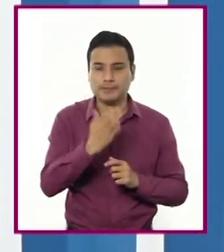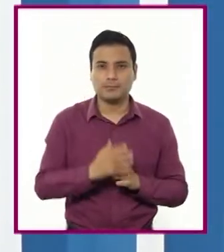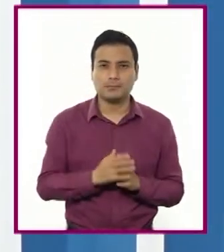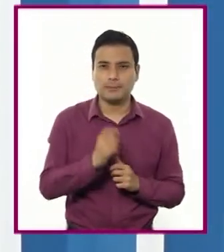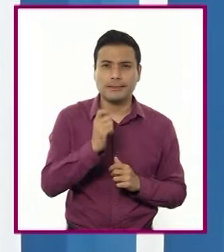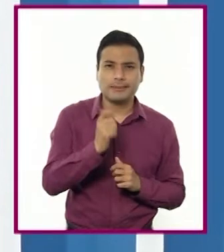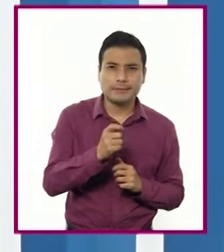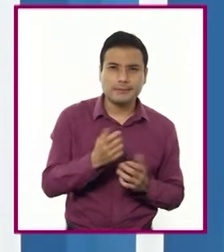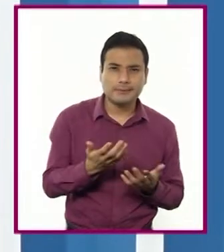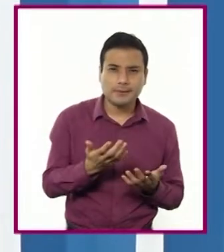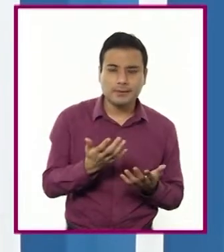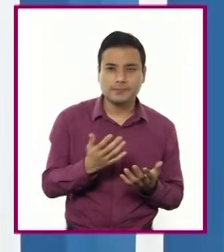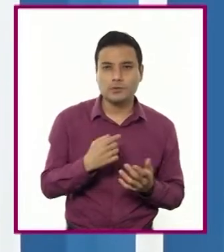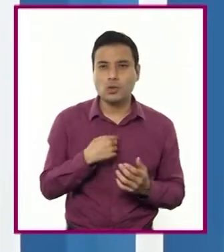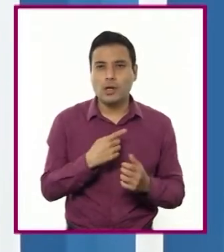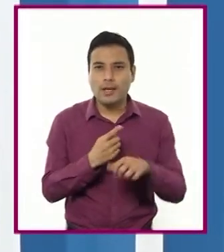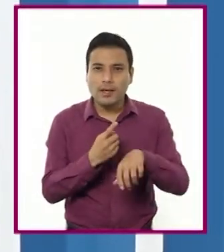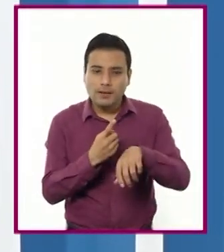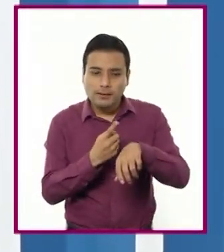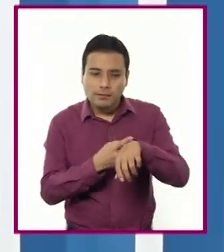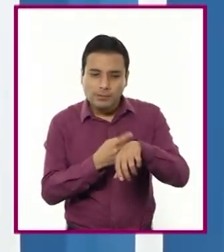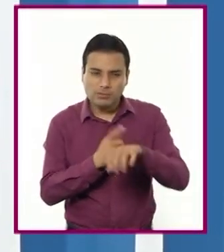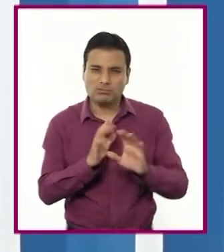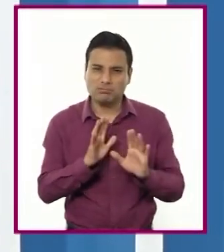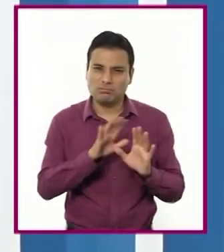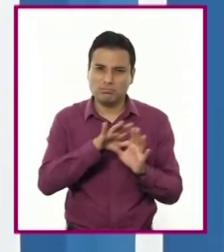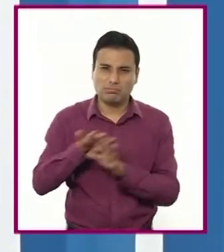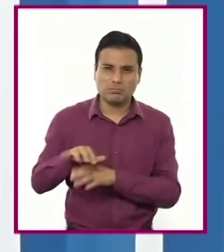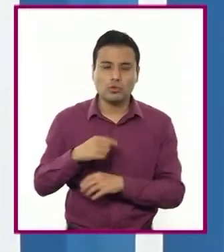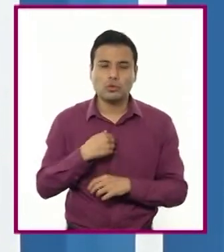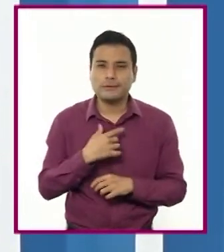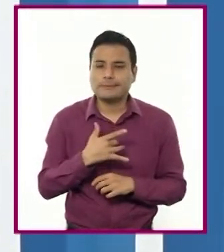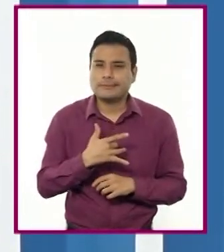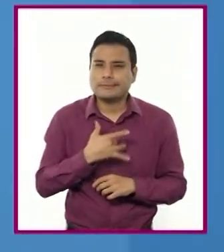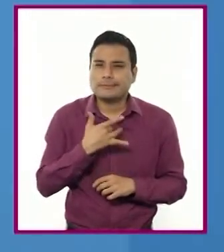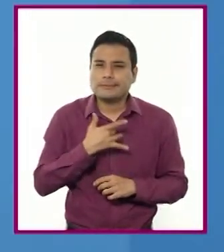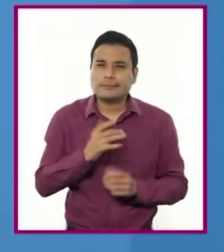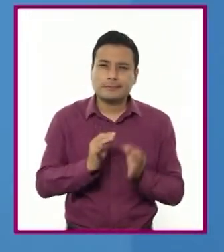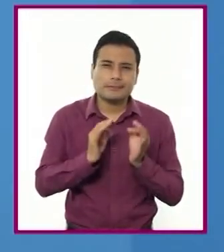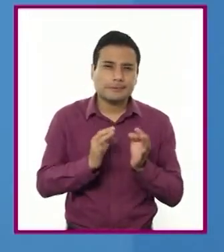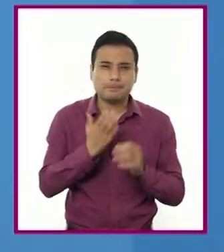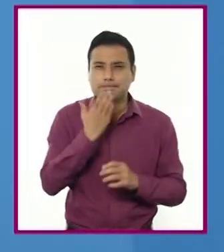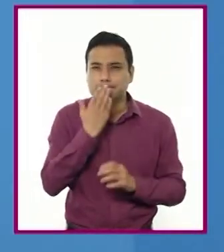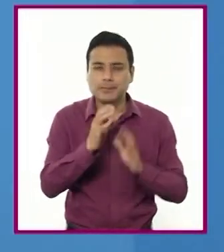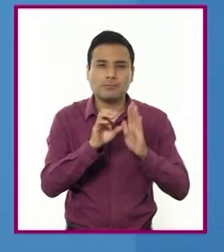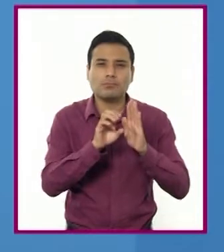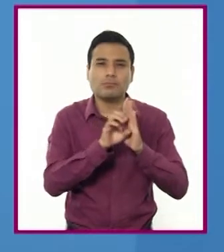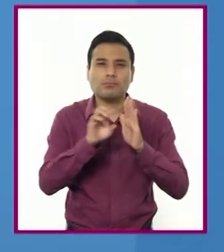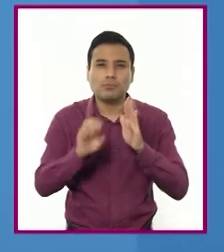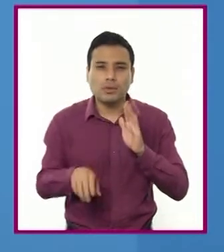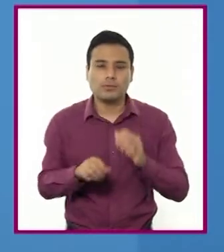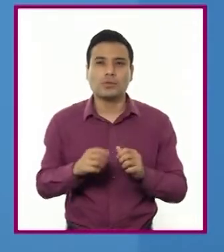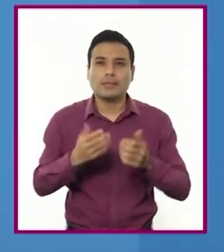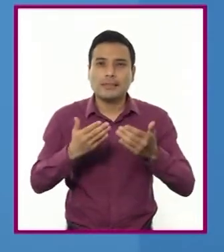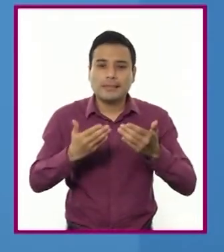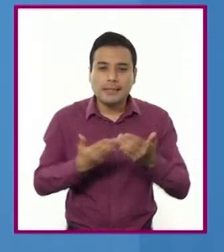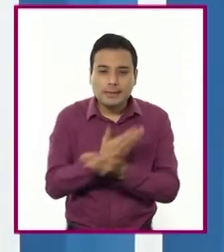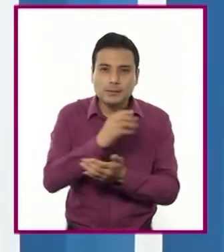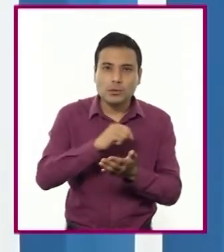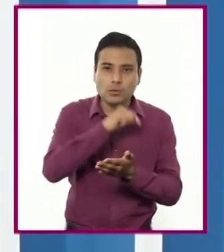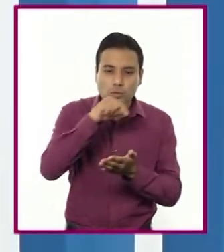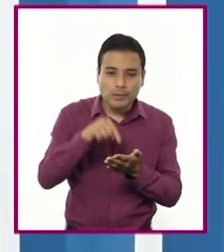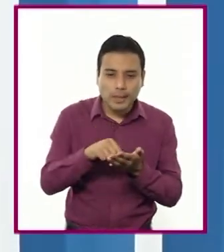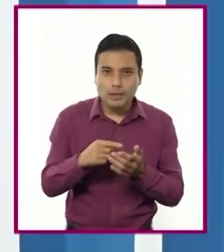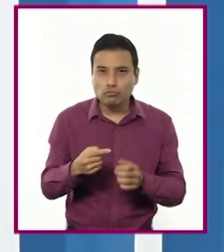no médicos que tienen su influencia en el bienestar de las personas. Es decir, son las condiciones en las que nacen, crecen,